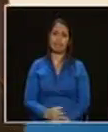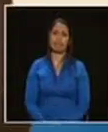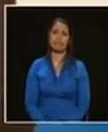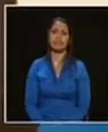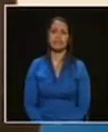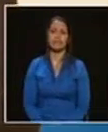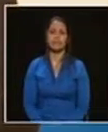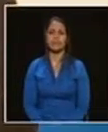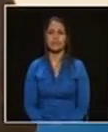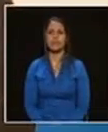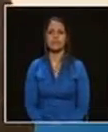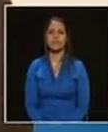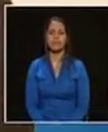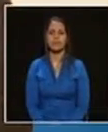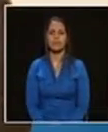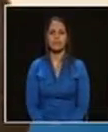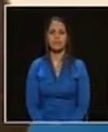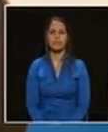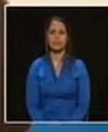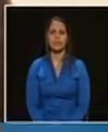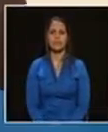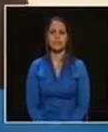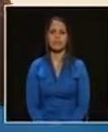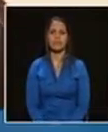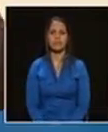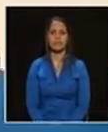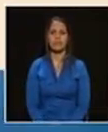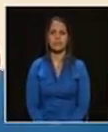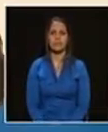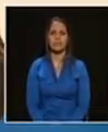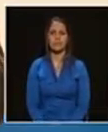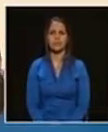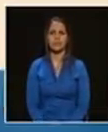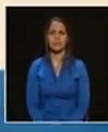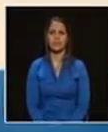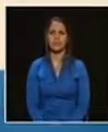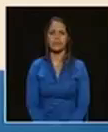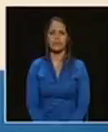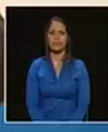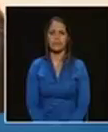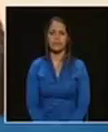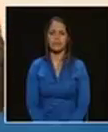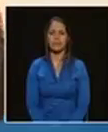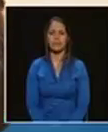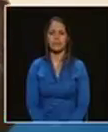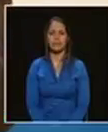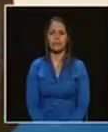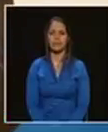pues como muy bueno. Lo que nos interesa sería más la lengua de señas.